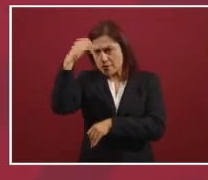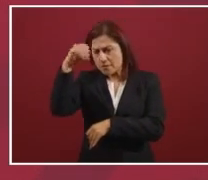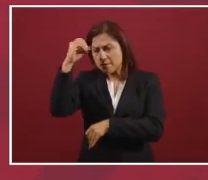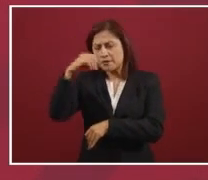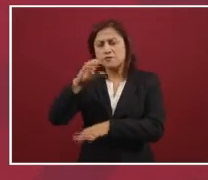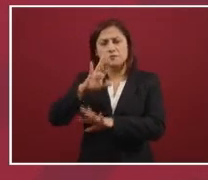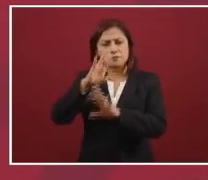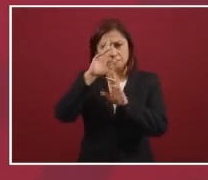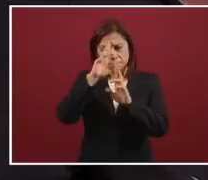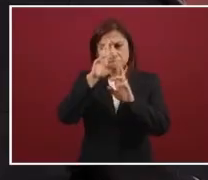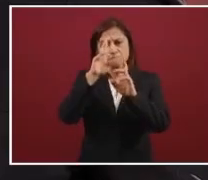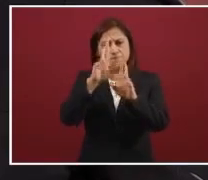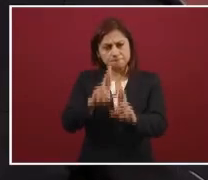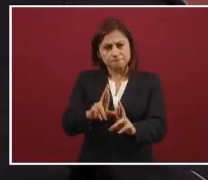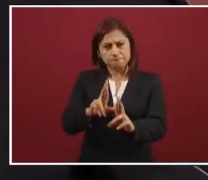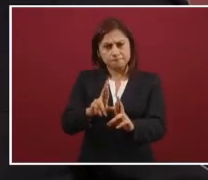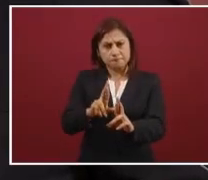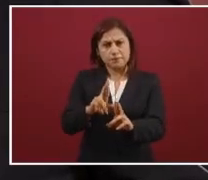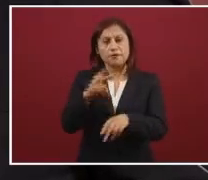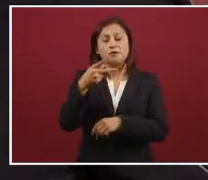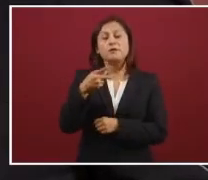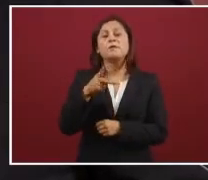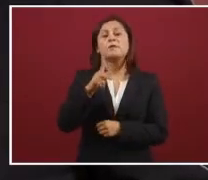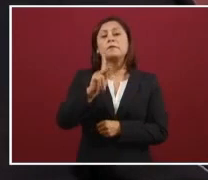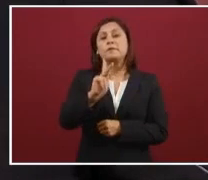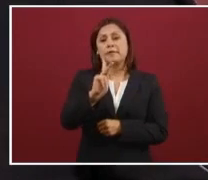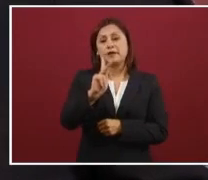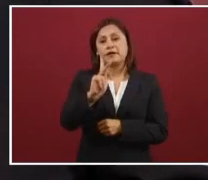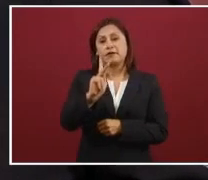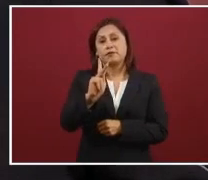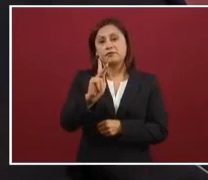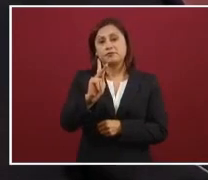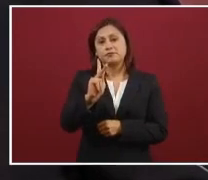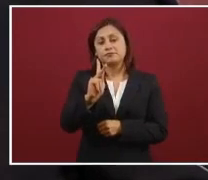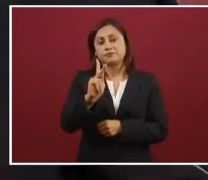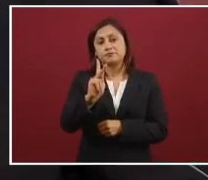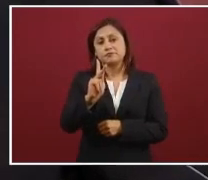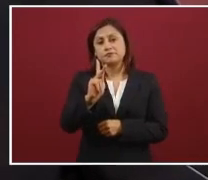nada más que nosotros tenemos